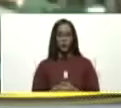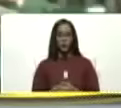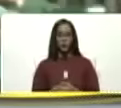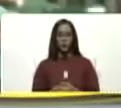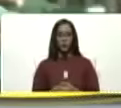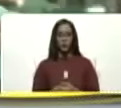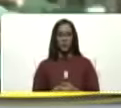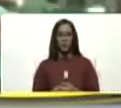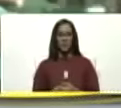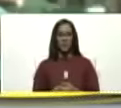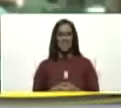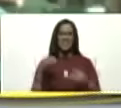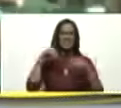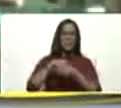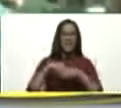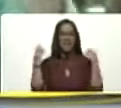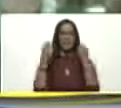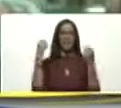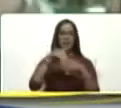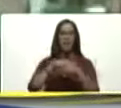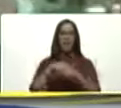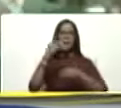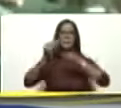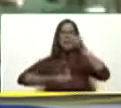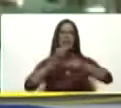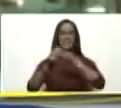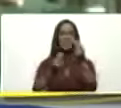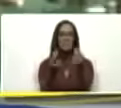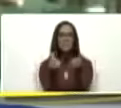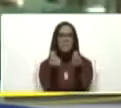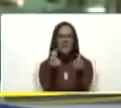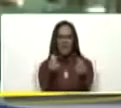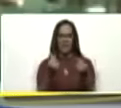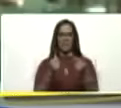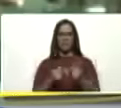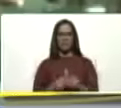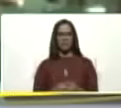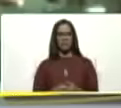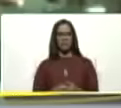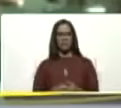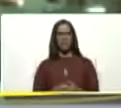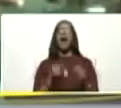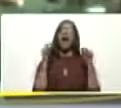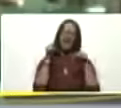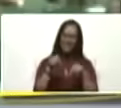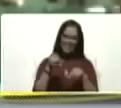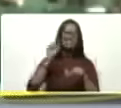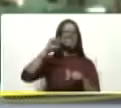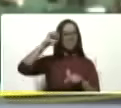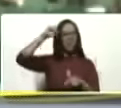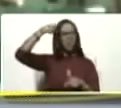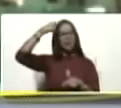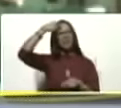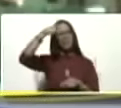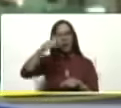Se meten en campañas electorales para hacerse multimillonario. Y ahí sí se acuerdan del pueblo,